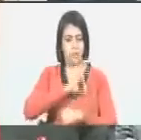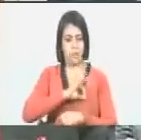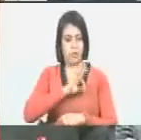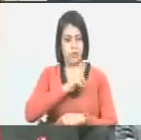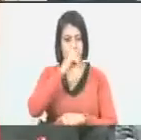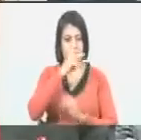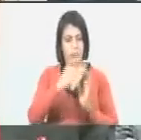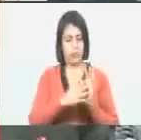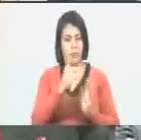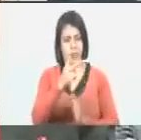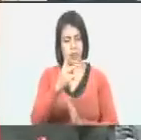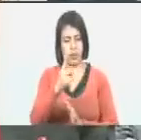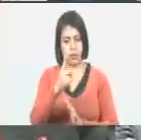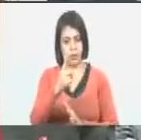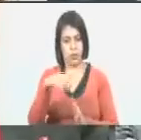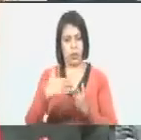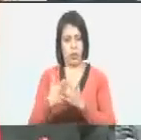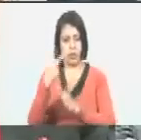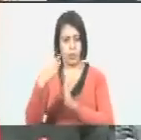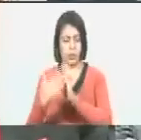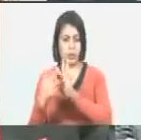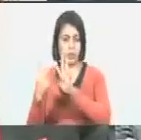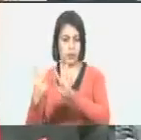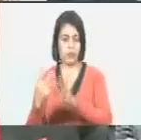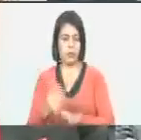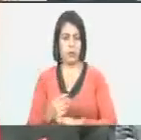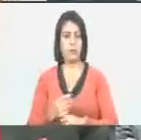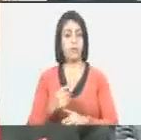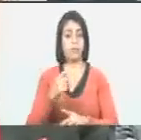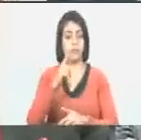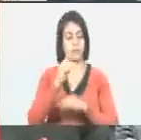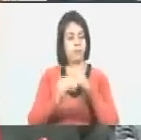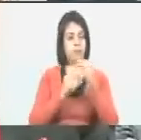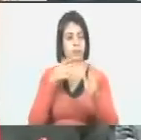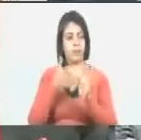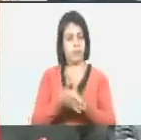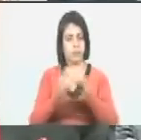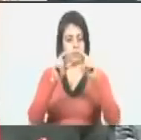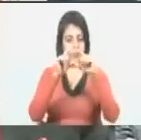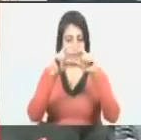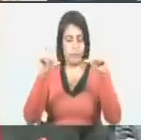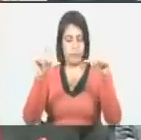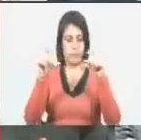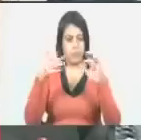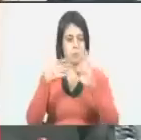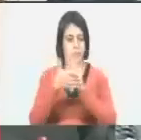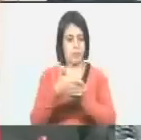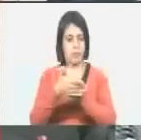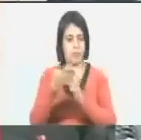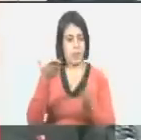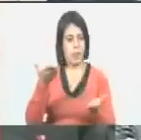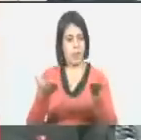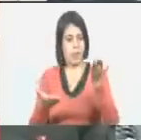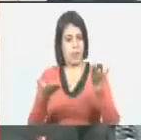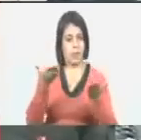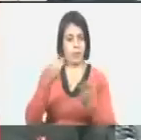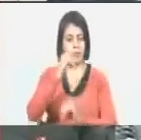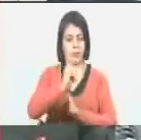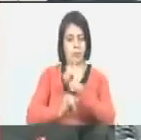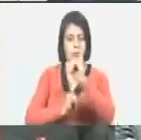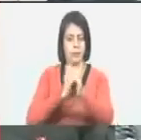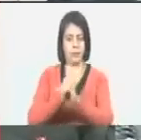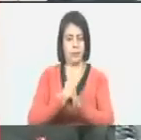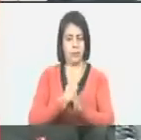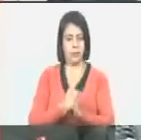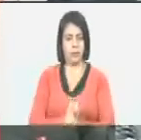del 2001 al 2007, se definió en el acápite referido al equilibrio